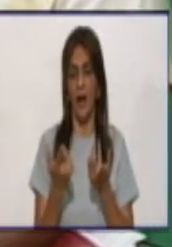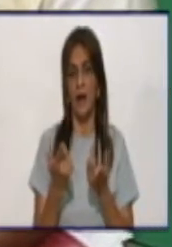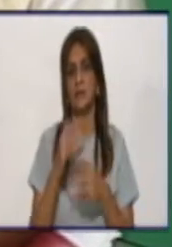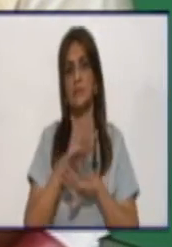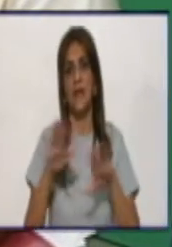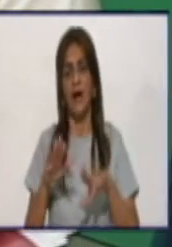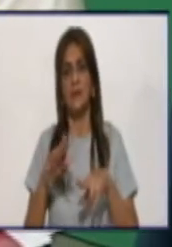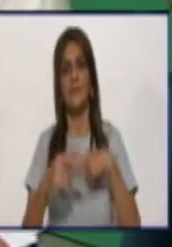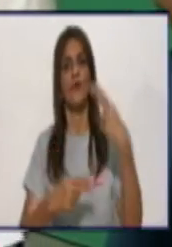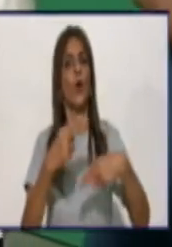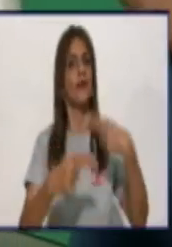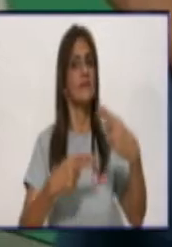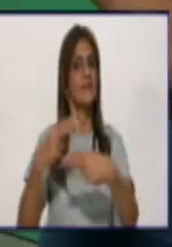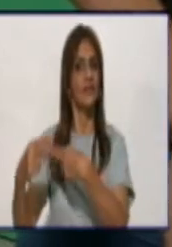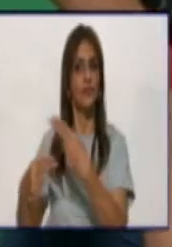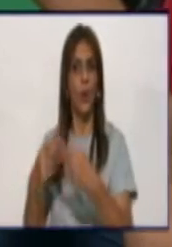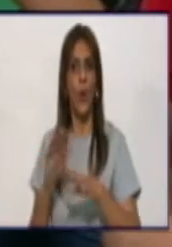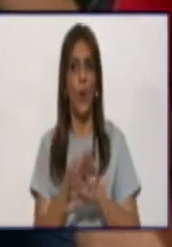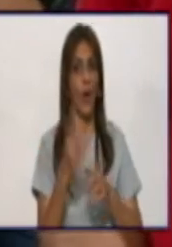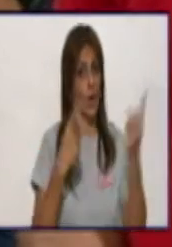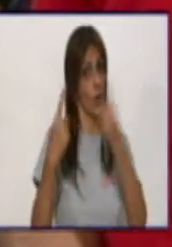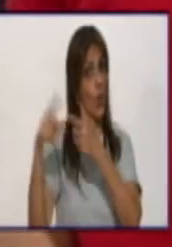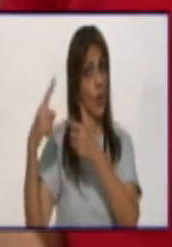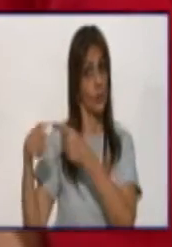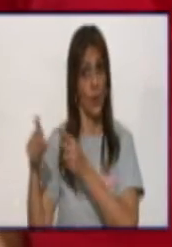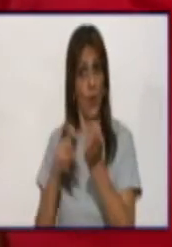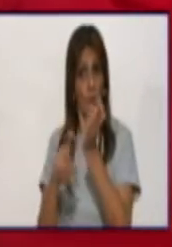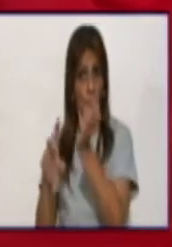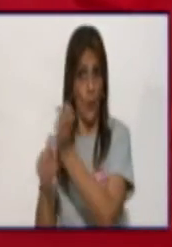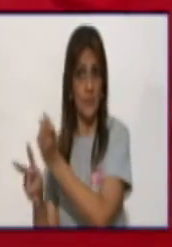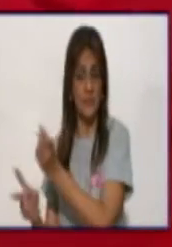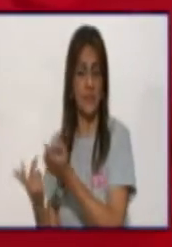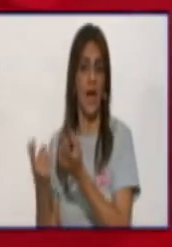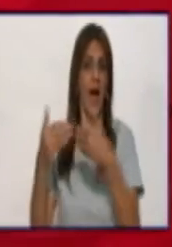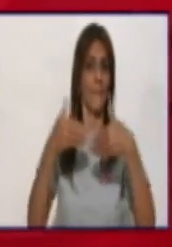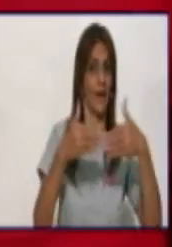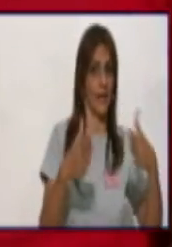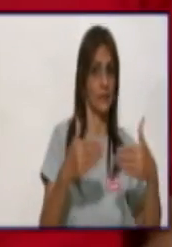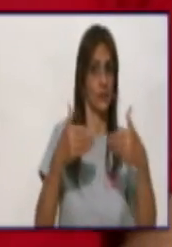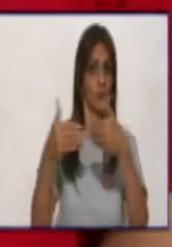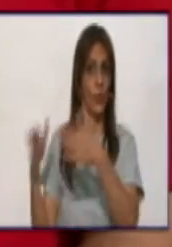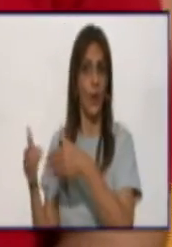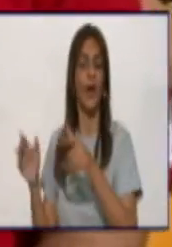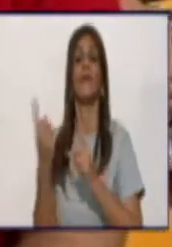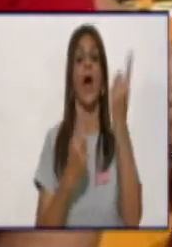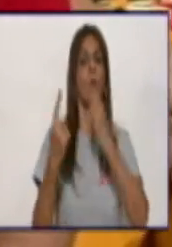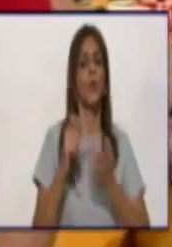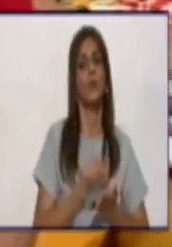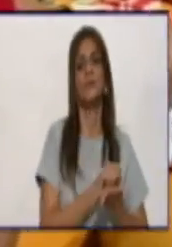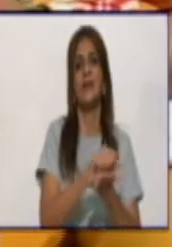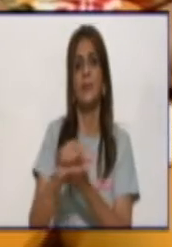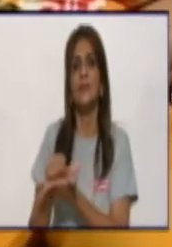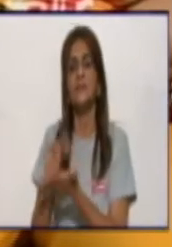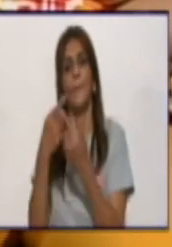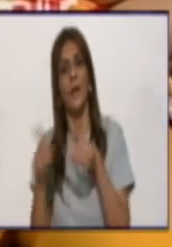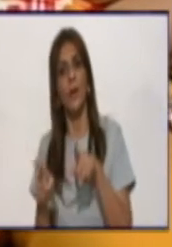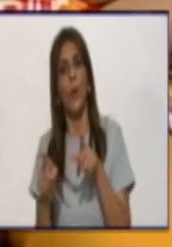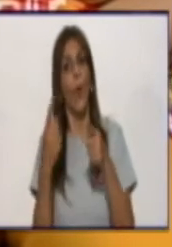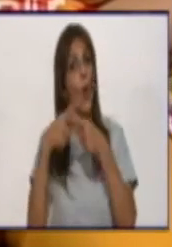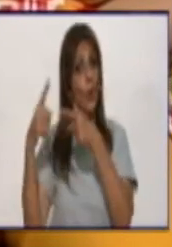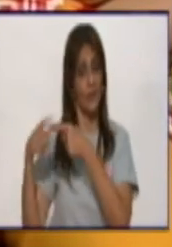las aperturas de gradual de algunos servicios y las provincias que más complicadas pudieran ver